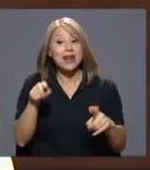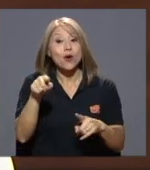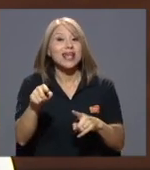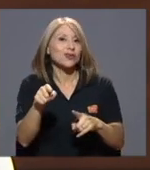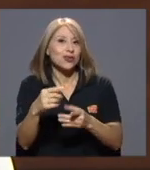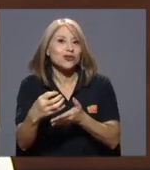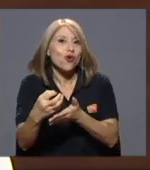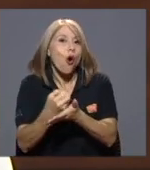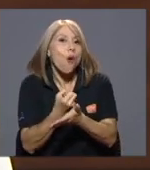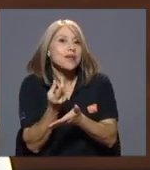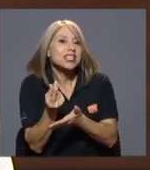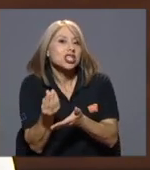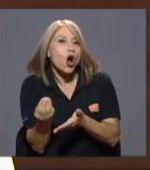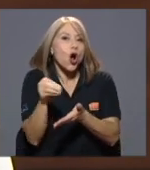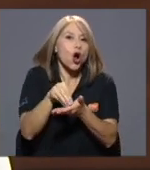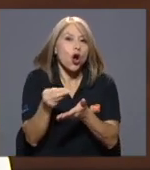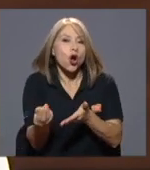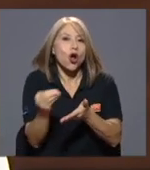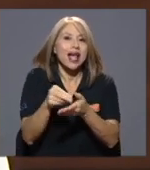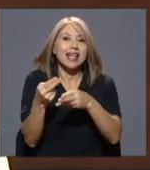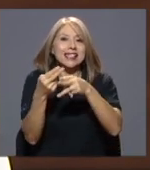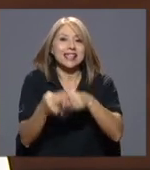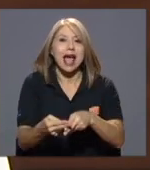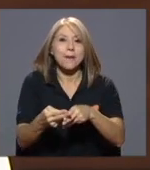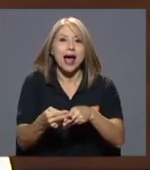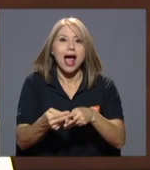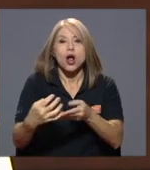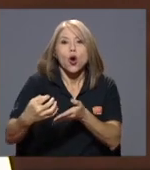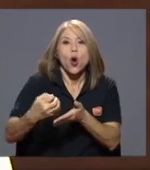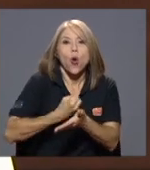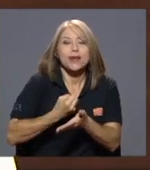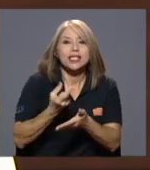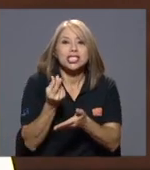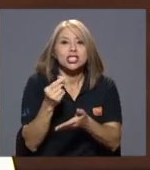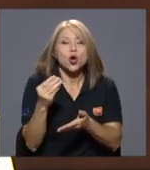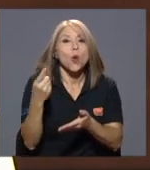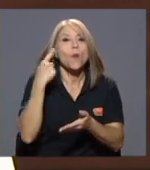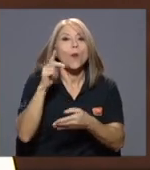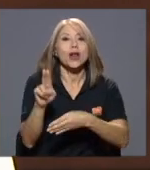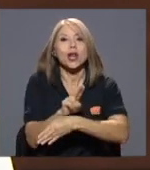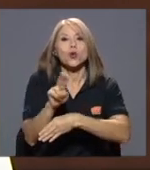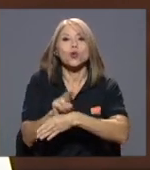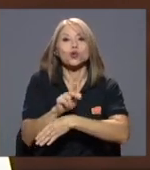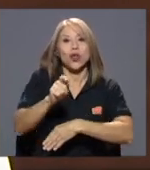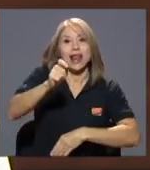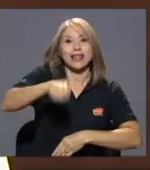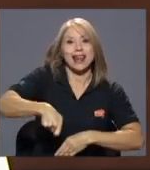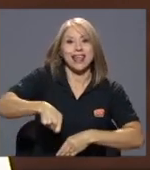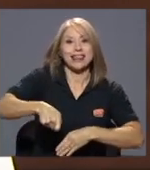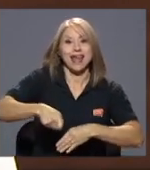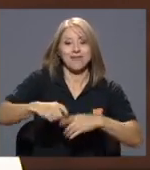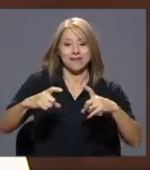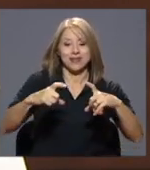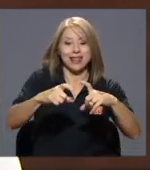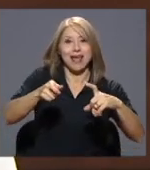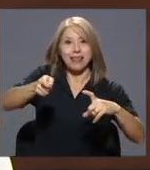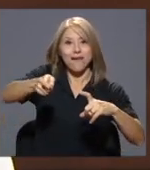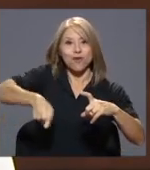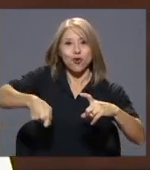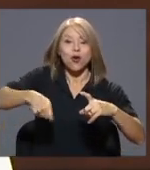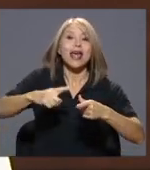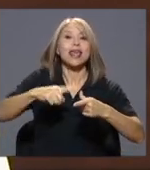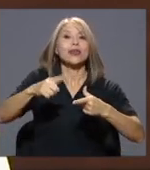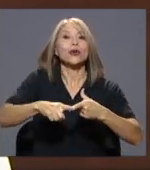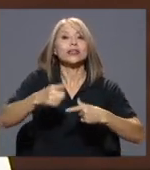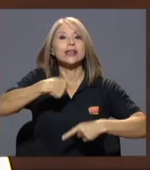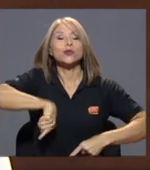es que entonces ahí hay una comisión que se llama por el uso de la tarjeta, del datáfono que se le cobra a los comercios. Entonces, nuestra